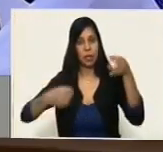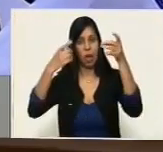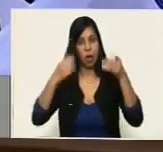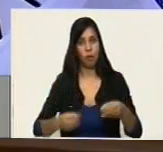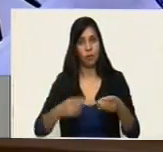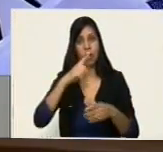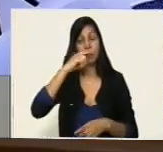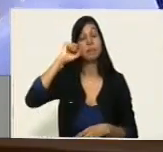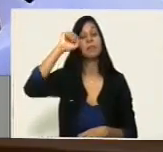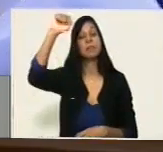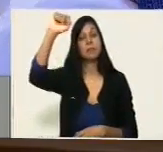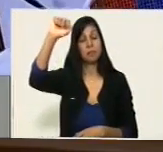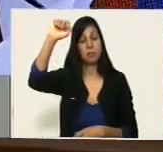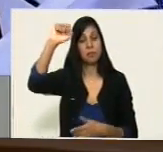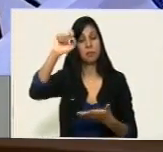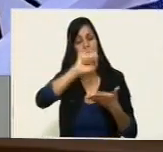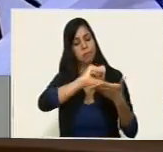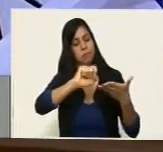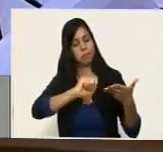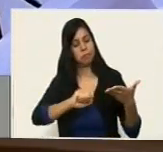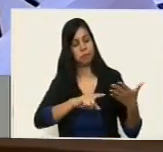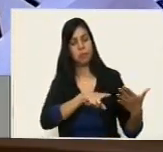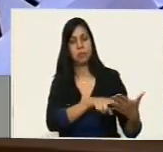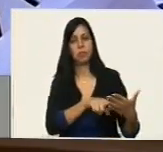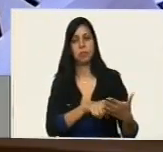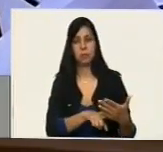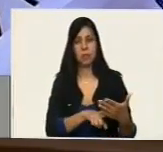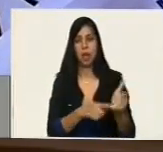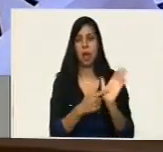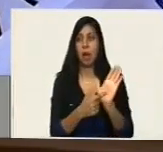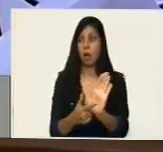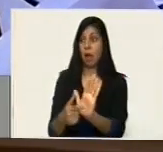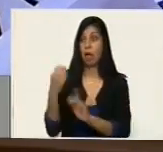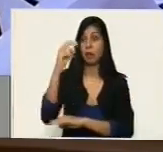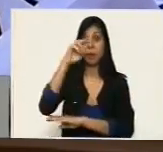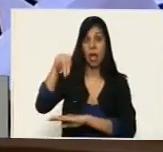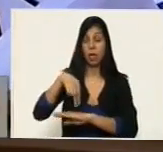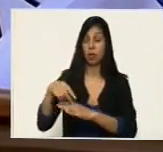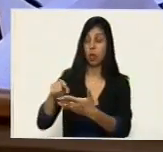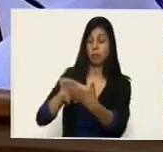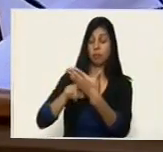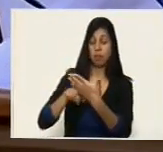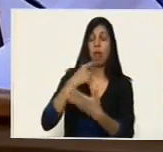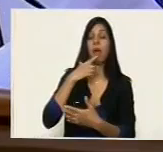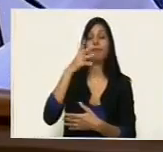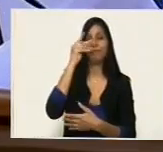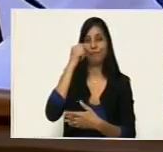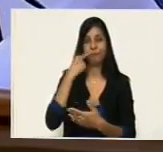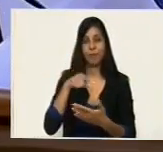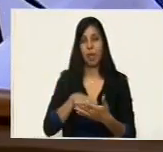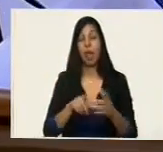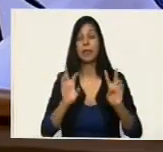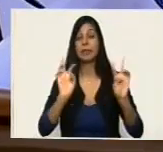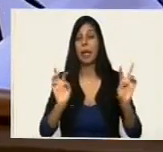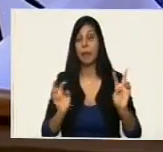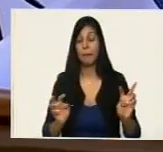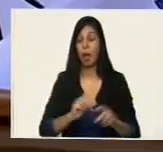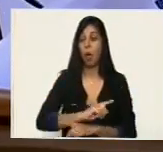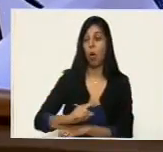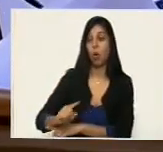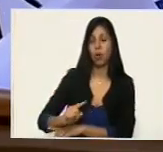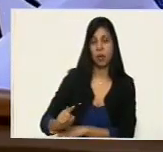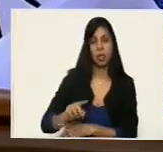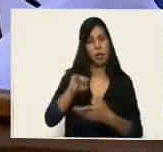República Bolivariana de Venezuela, Nicolás Maduro Moros, dirigida a esta Asamblea Nacional Constituyente. En este punto se ordenó